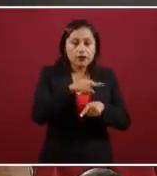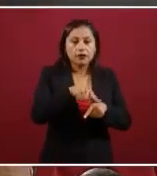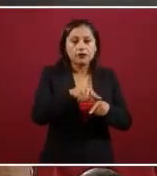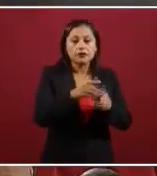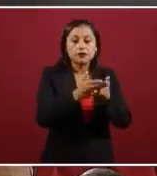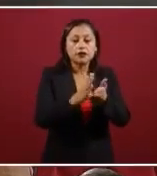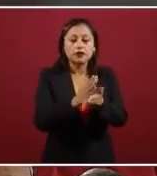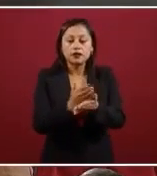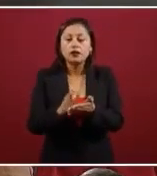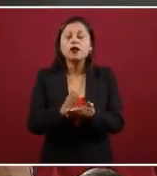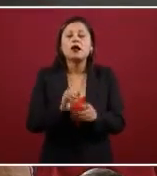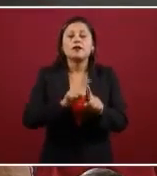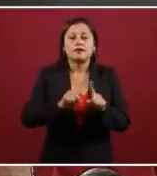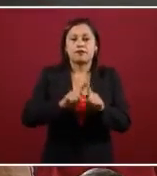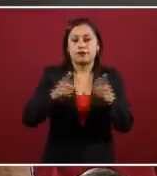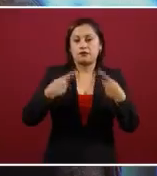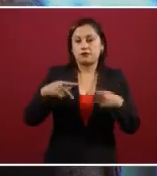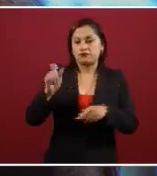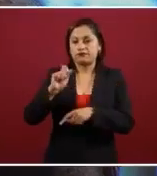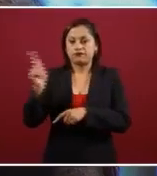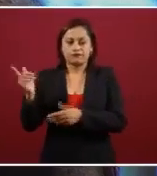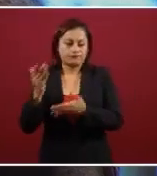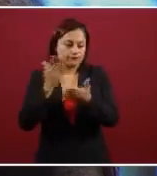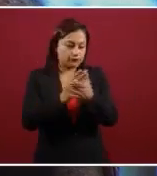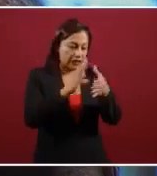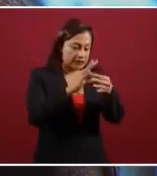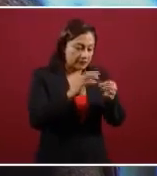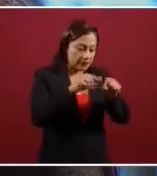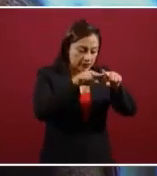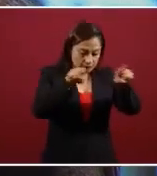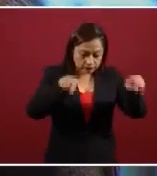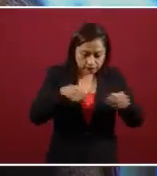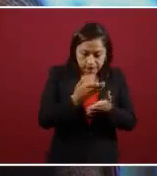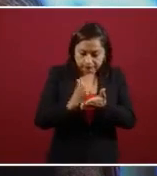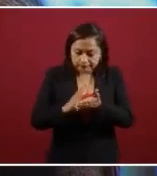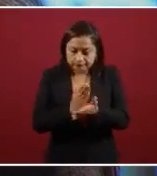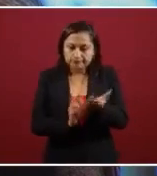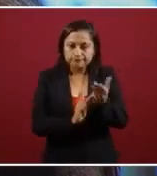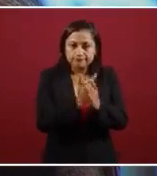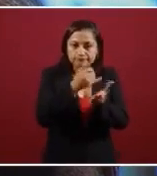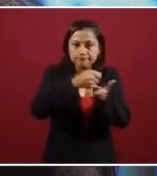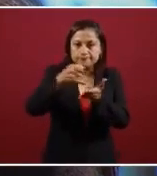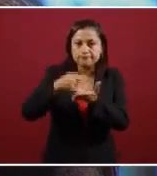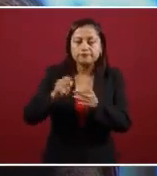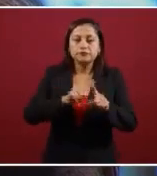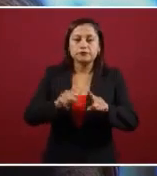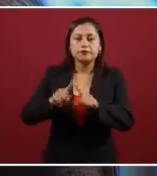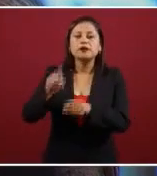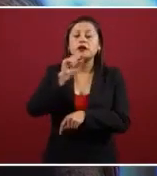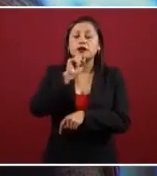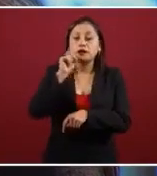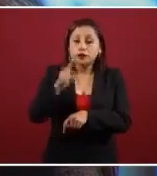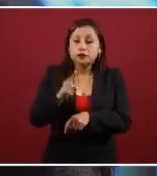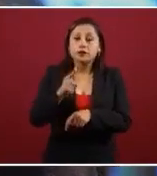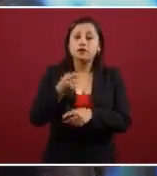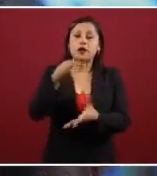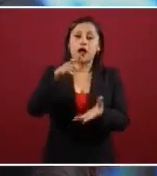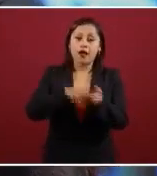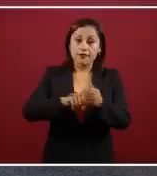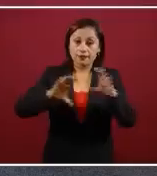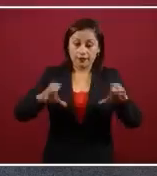diferentes técnicas para nutrir a las plantas. Y pues fomentamos la economía social y solidaria a través de la integración